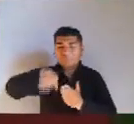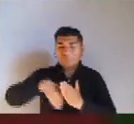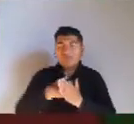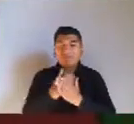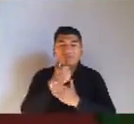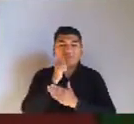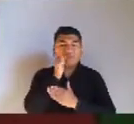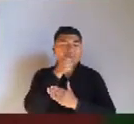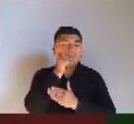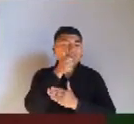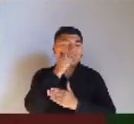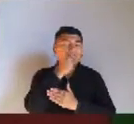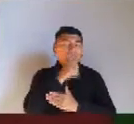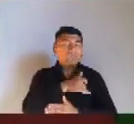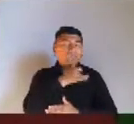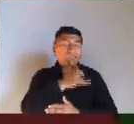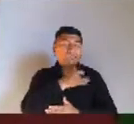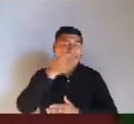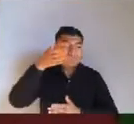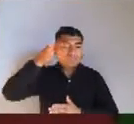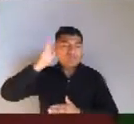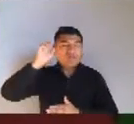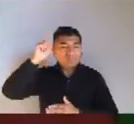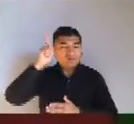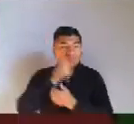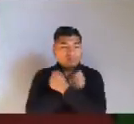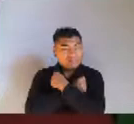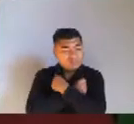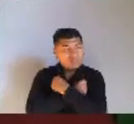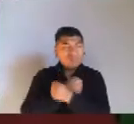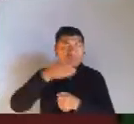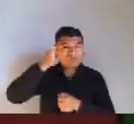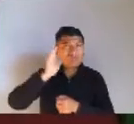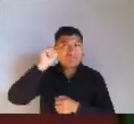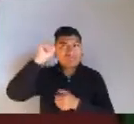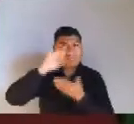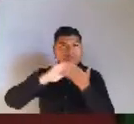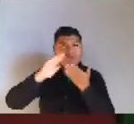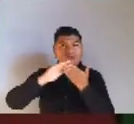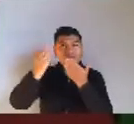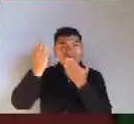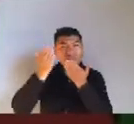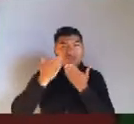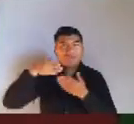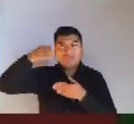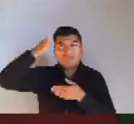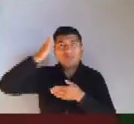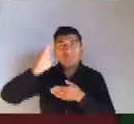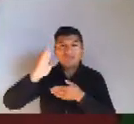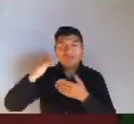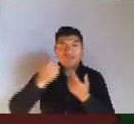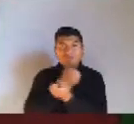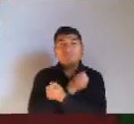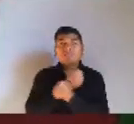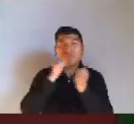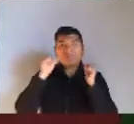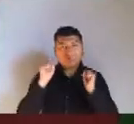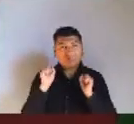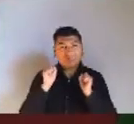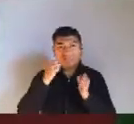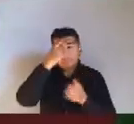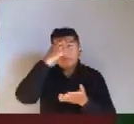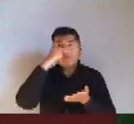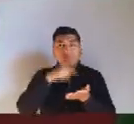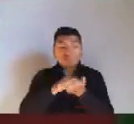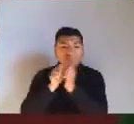días experimentamos al Dios del amor, al Dios de la misericordia, al Dios de la salvación. Por